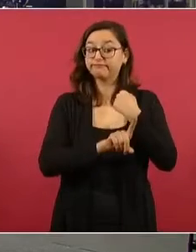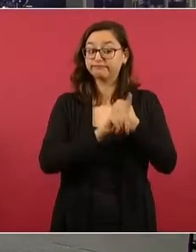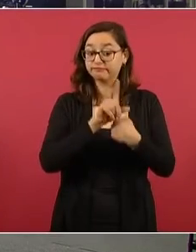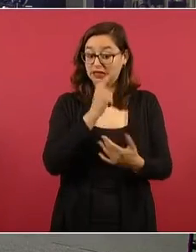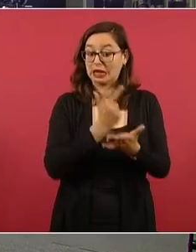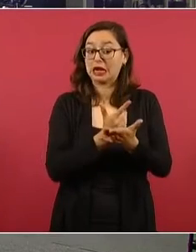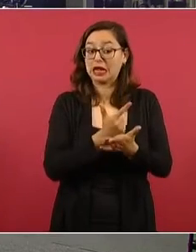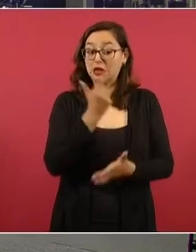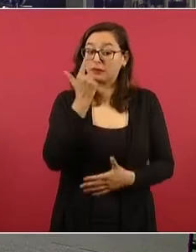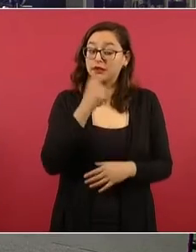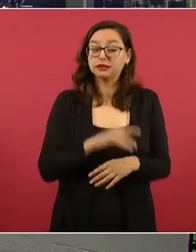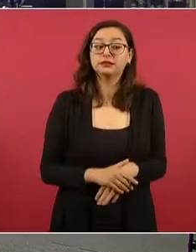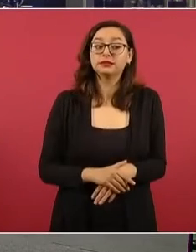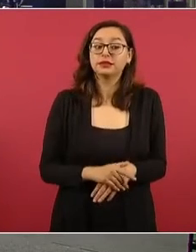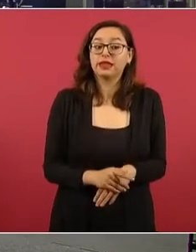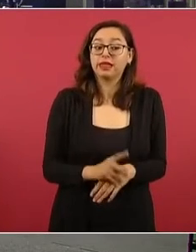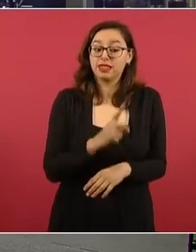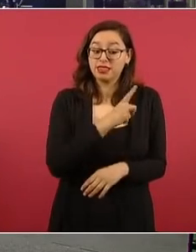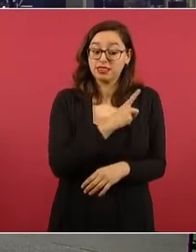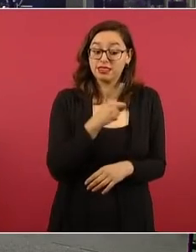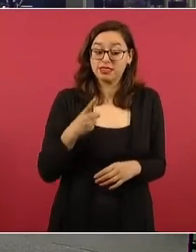Tienen que buscar la forma de